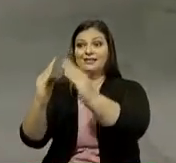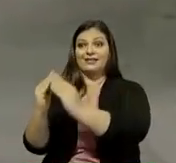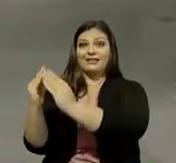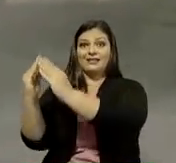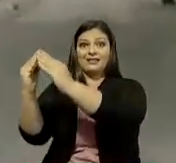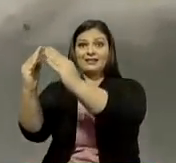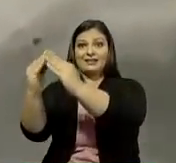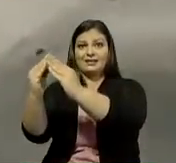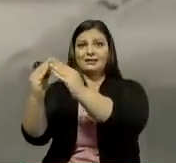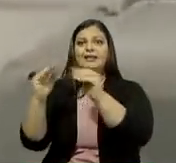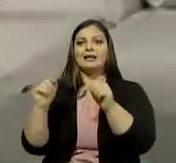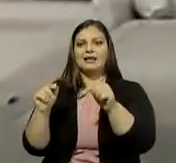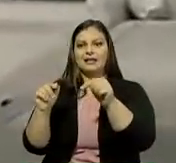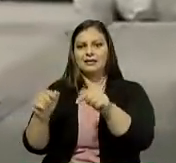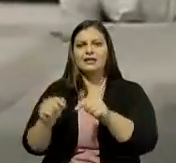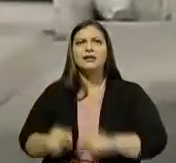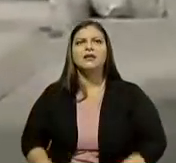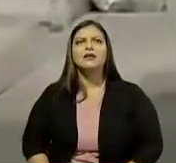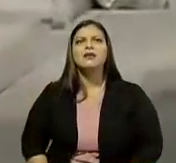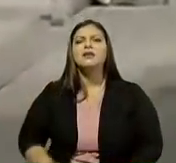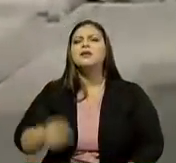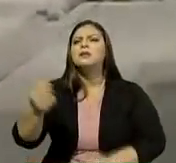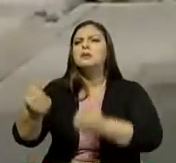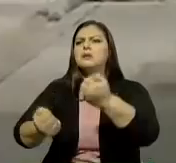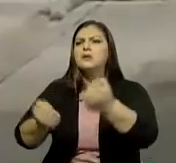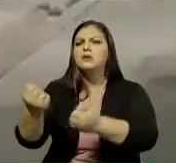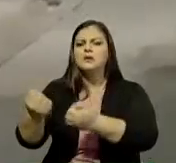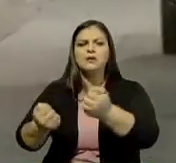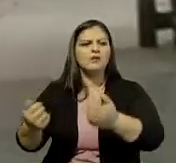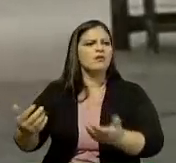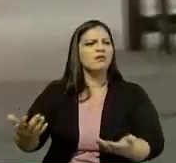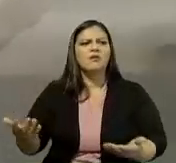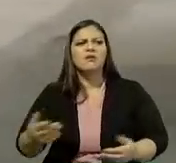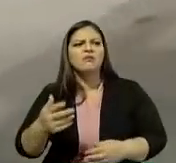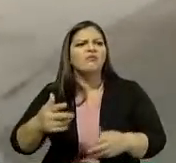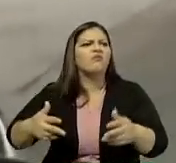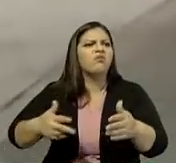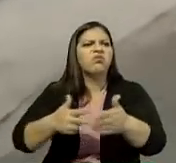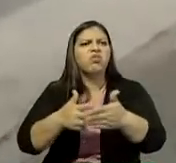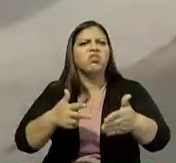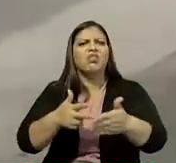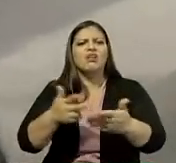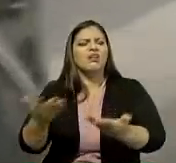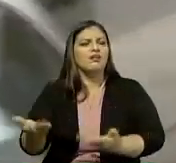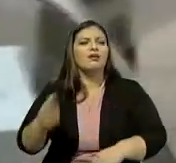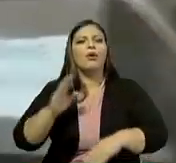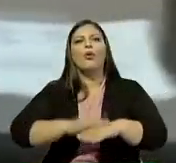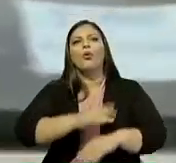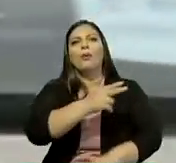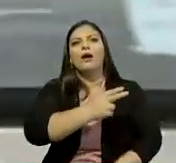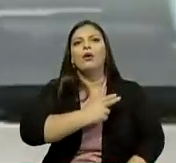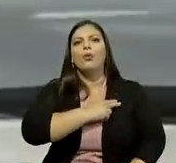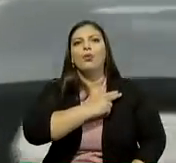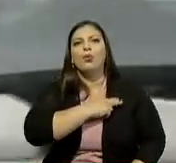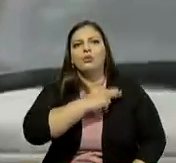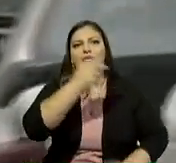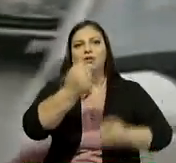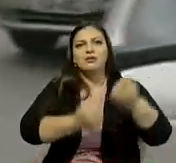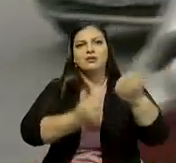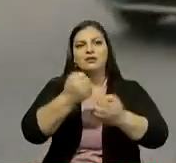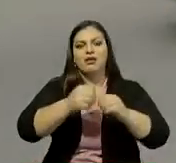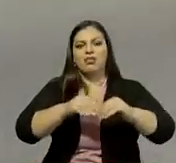aproximadamente cuatro años y esto trae o acarrea diferentes problemáticas a los